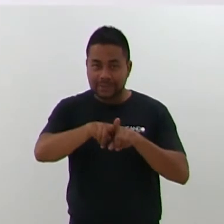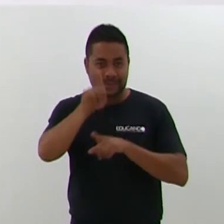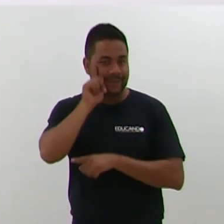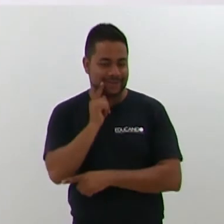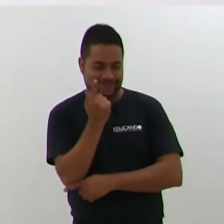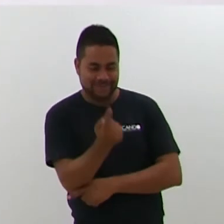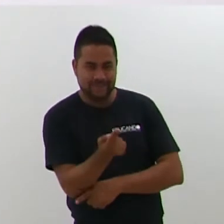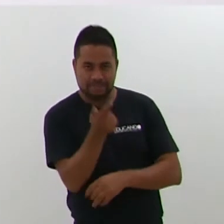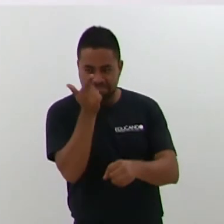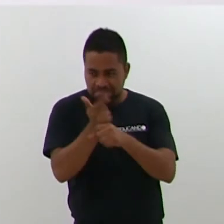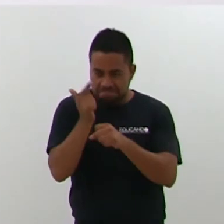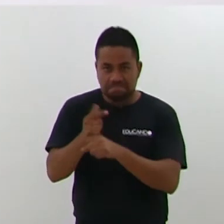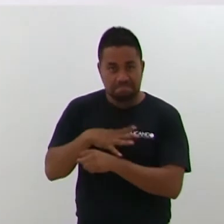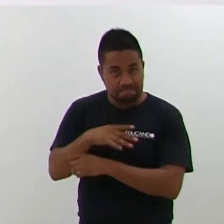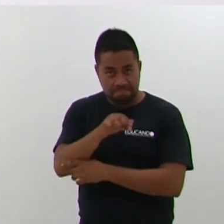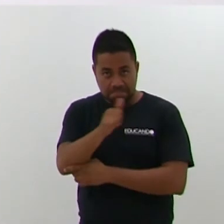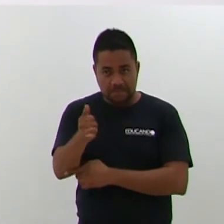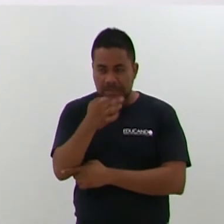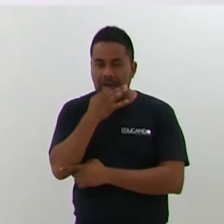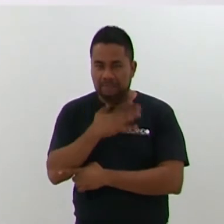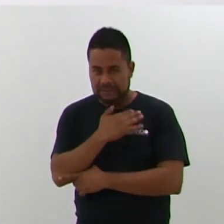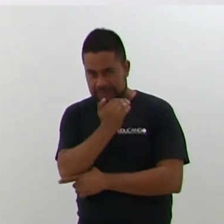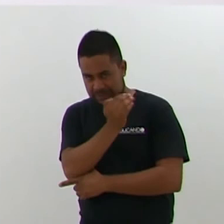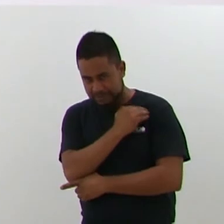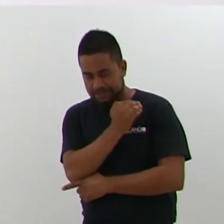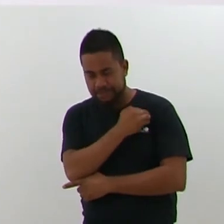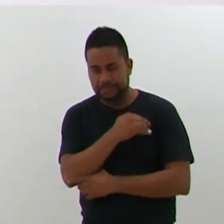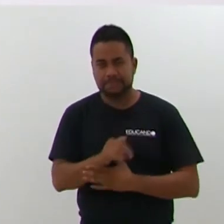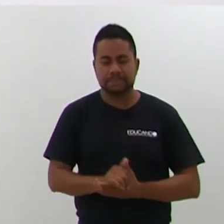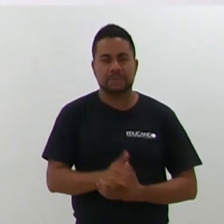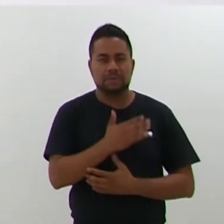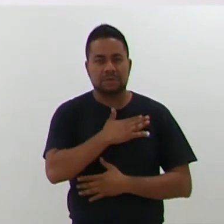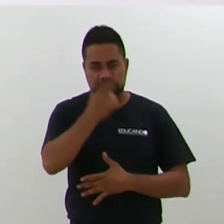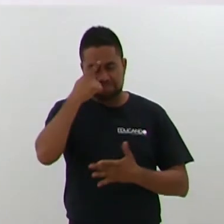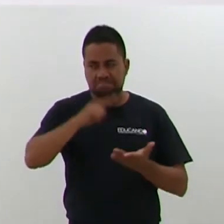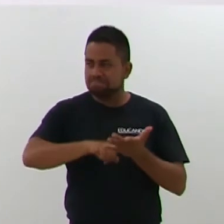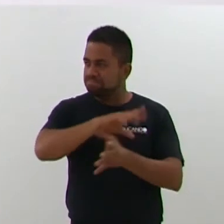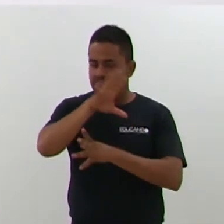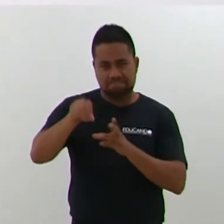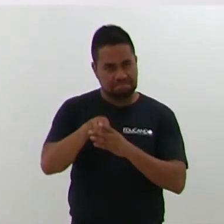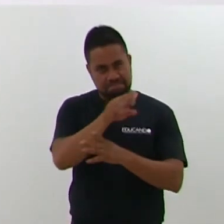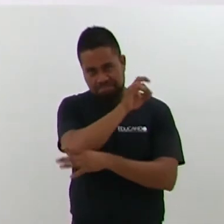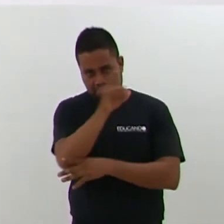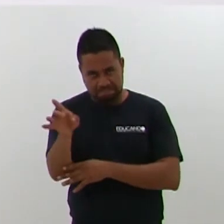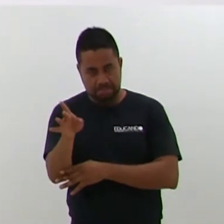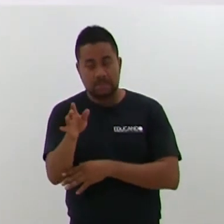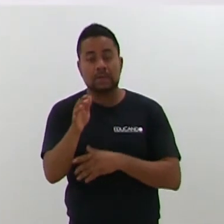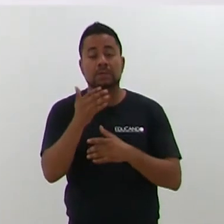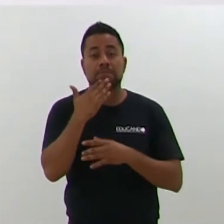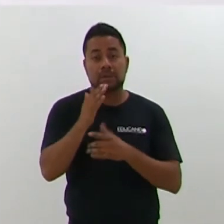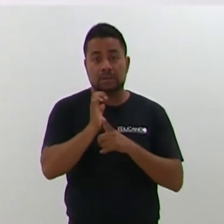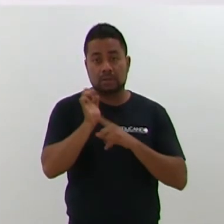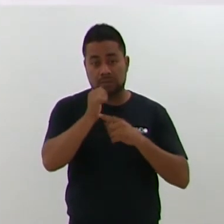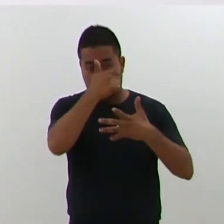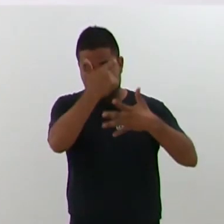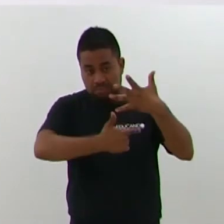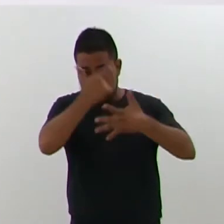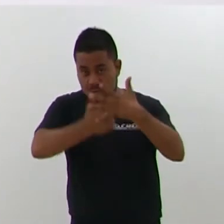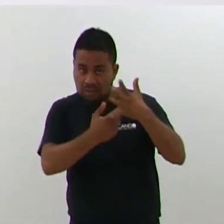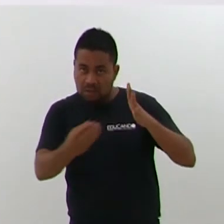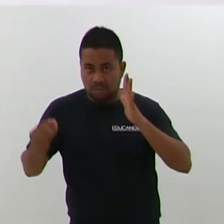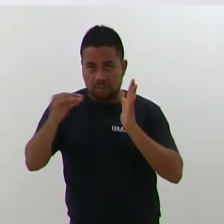ustedes encuentran otra, avísenme. Bueno, ya creo que son todas. Bueno, entonces todas ellas llevan